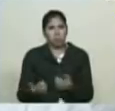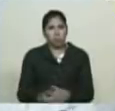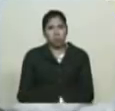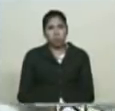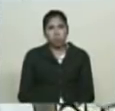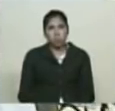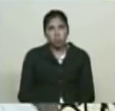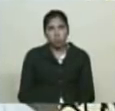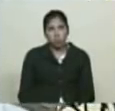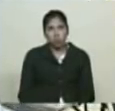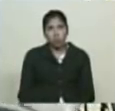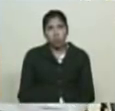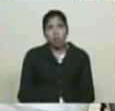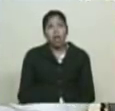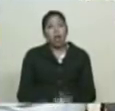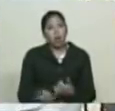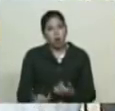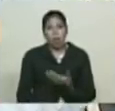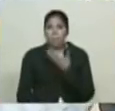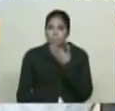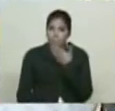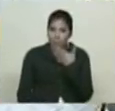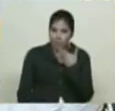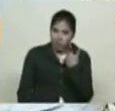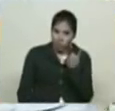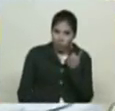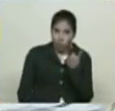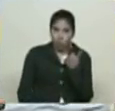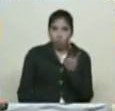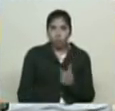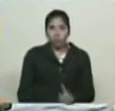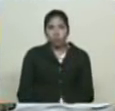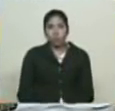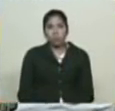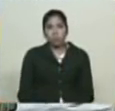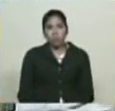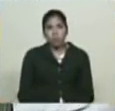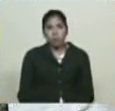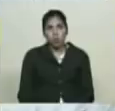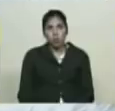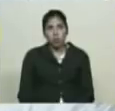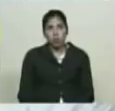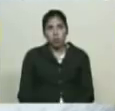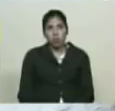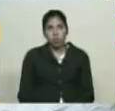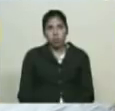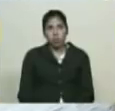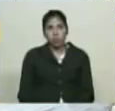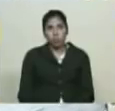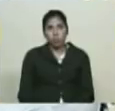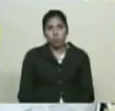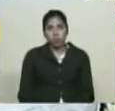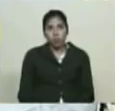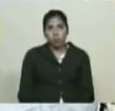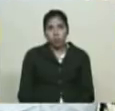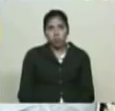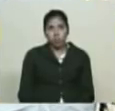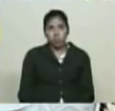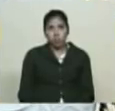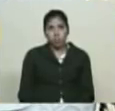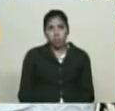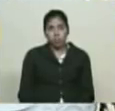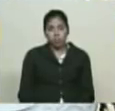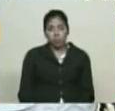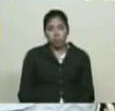diputados. Ahora mejoradas, inclusive. Las condiciones electorales, como ayer lo anunció su presidenta, la